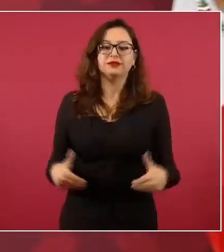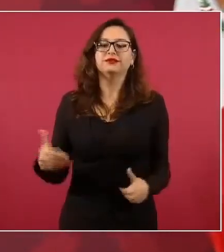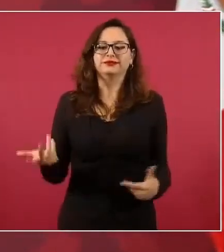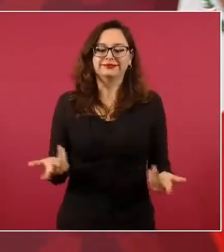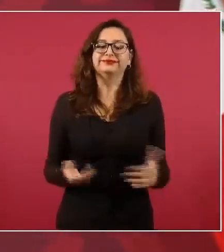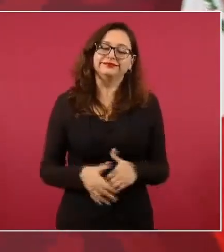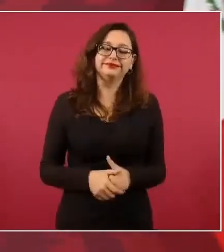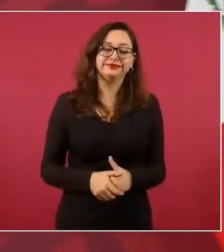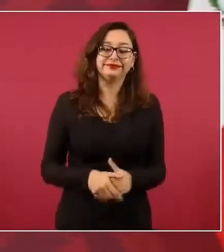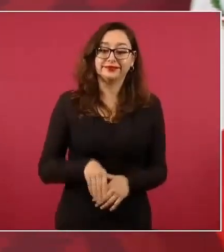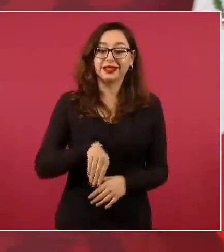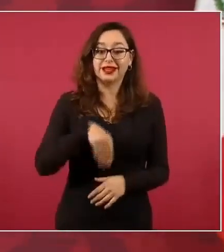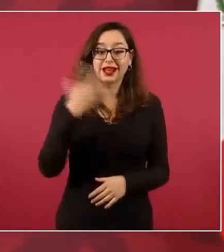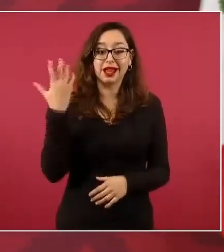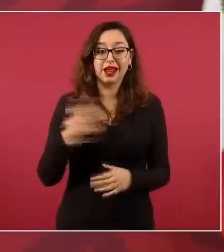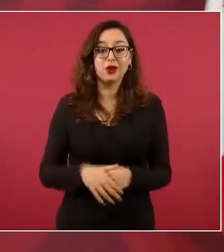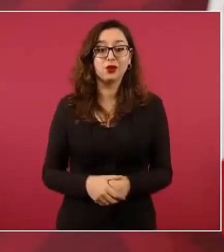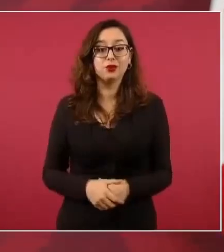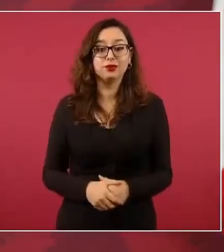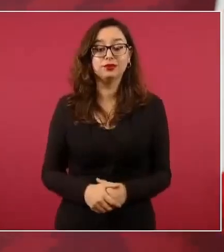pues el que